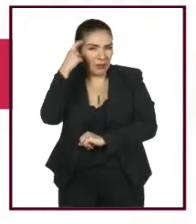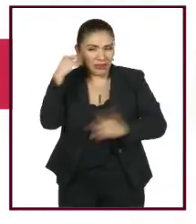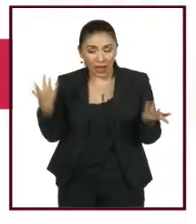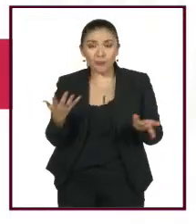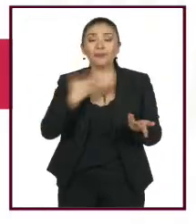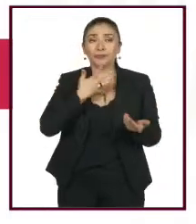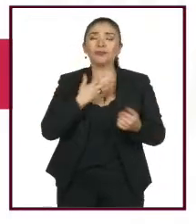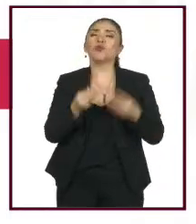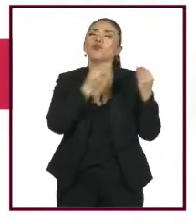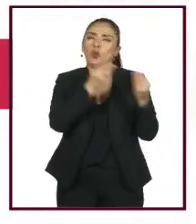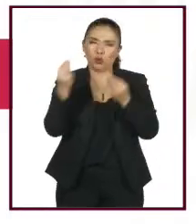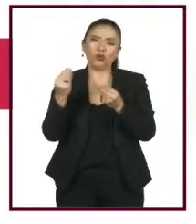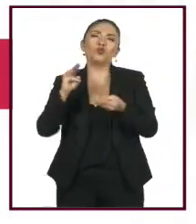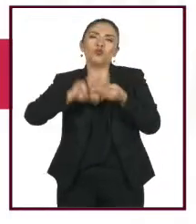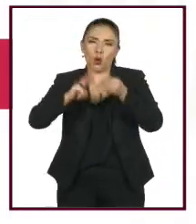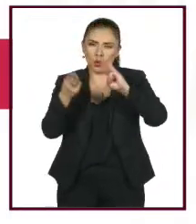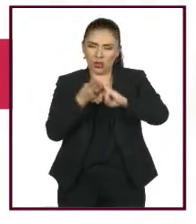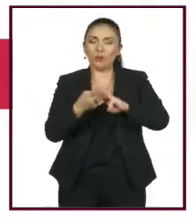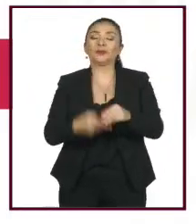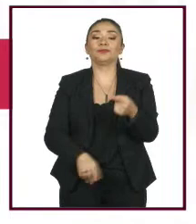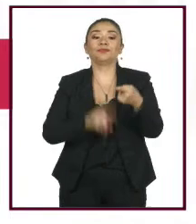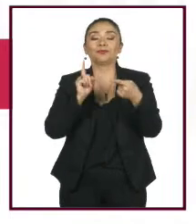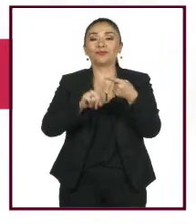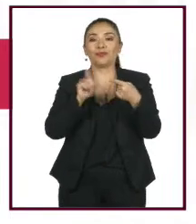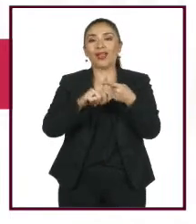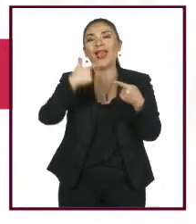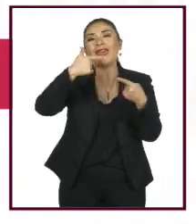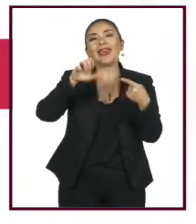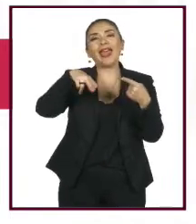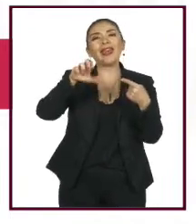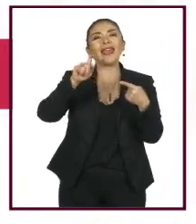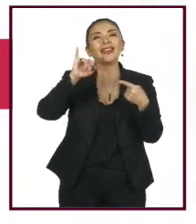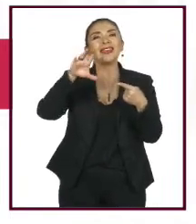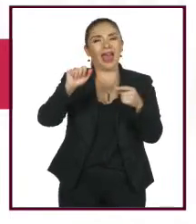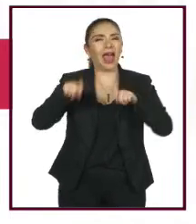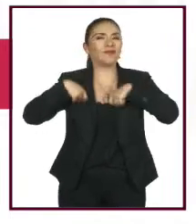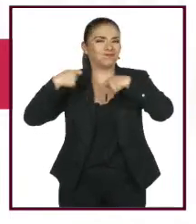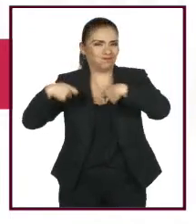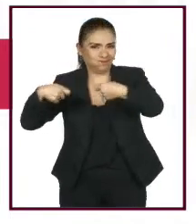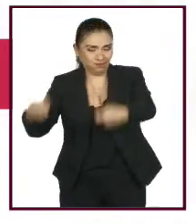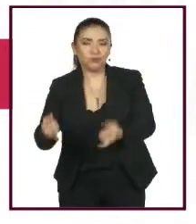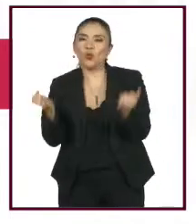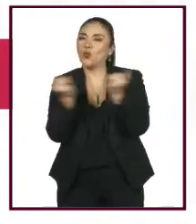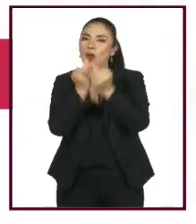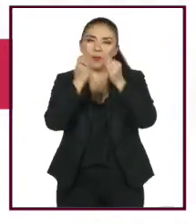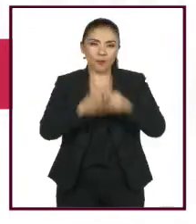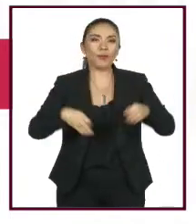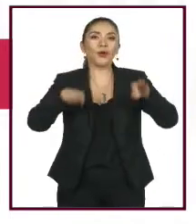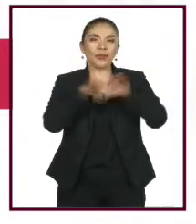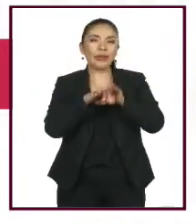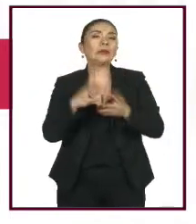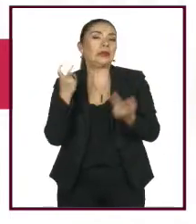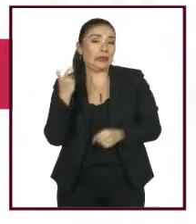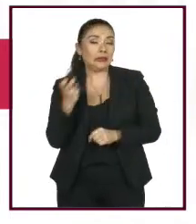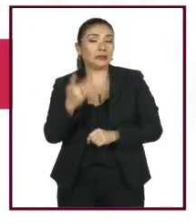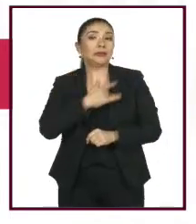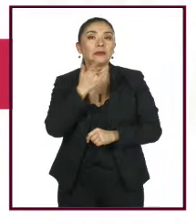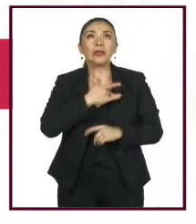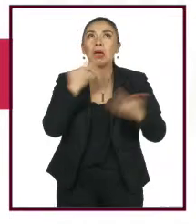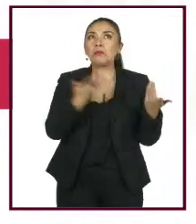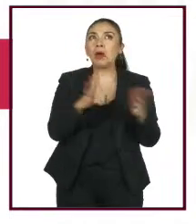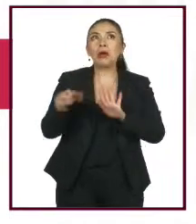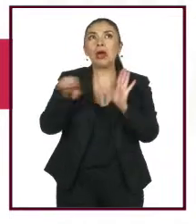es multifactorial, ¿no? Tenemos los factores genéticos, que son también muy importantes, en los cuales se estima que